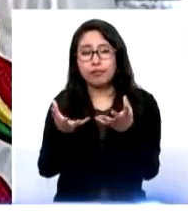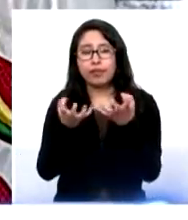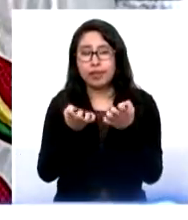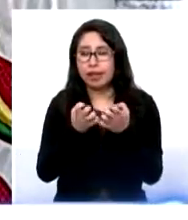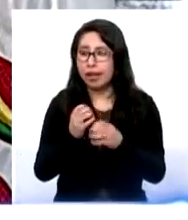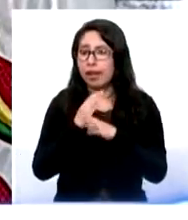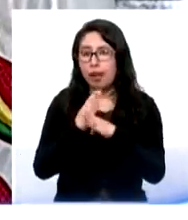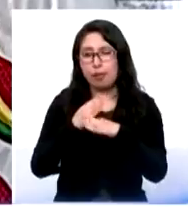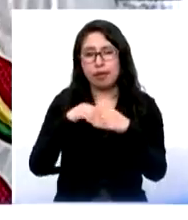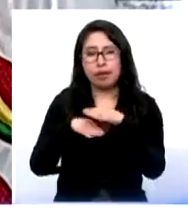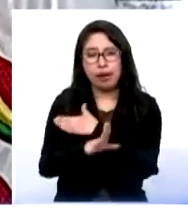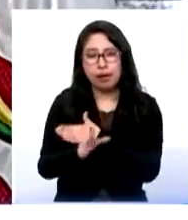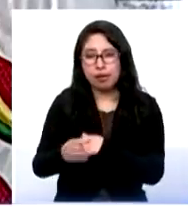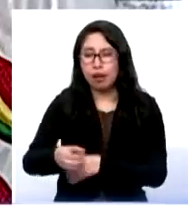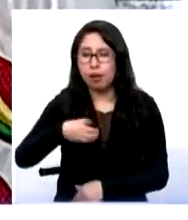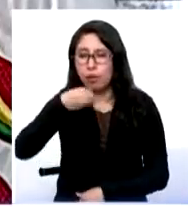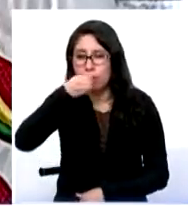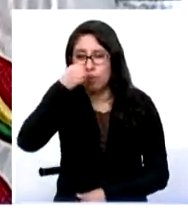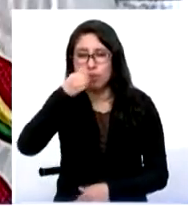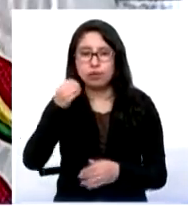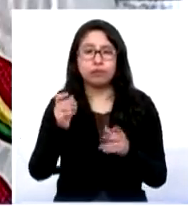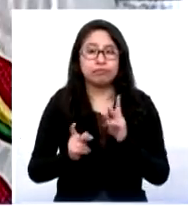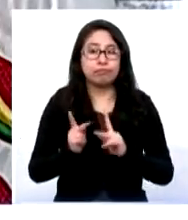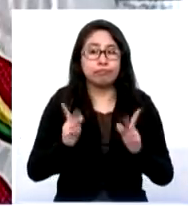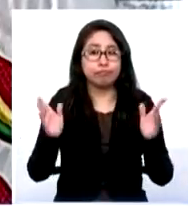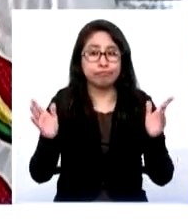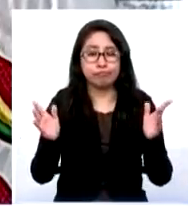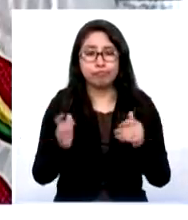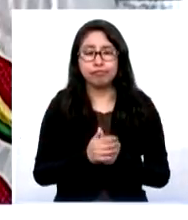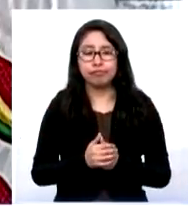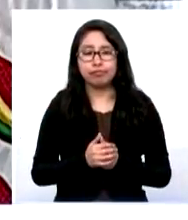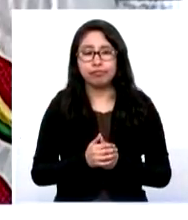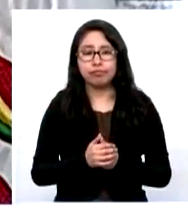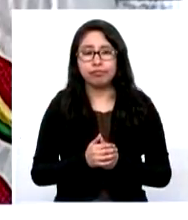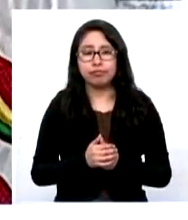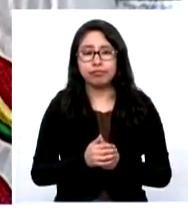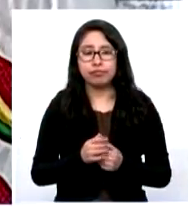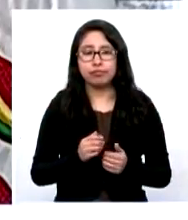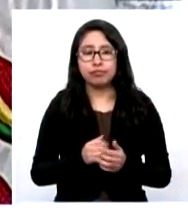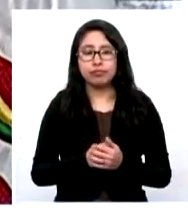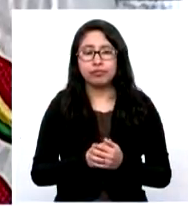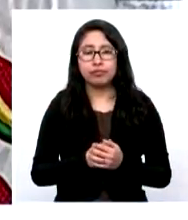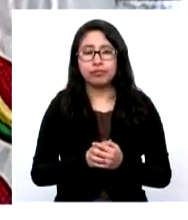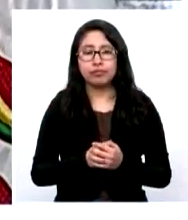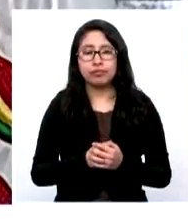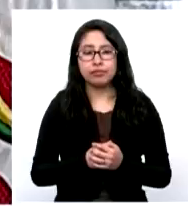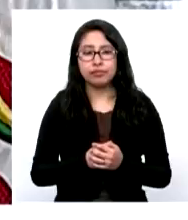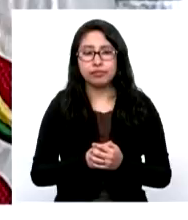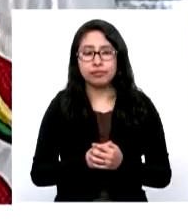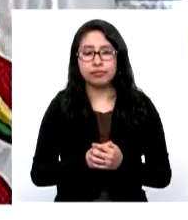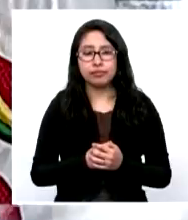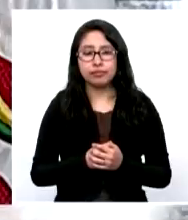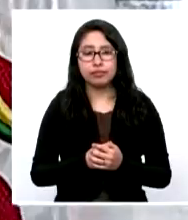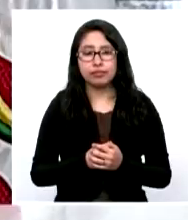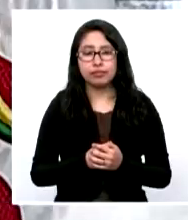el oxígeno a los bolivianos para que puedan morir de COVID?